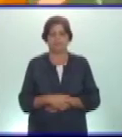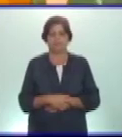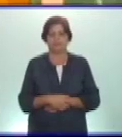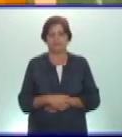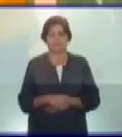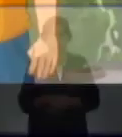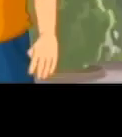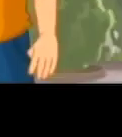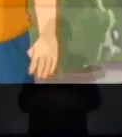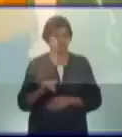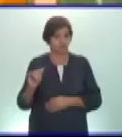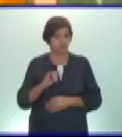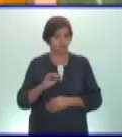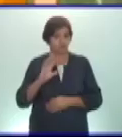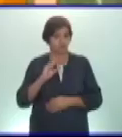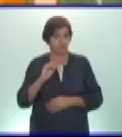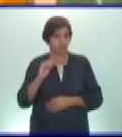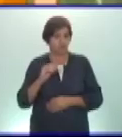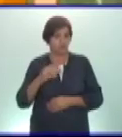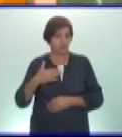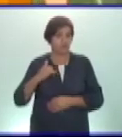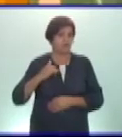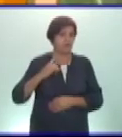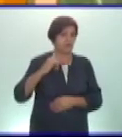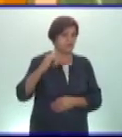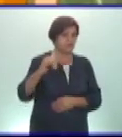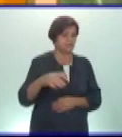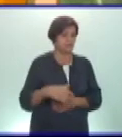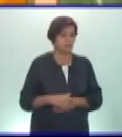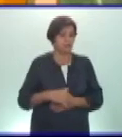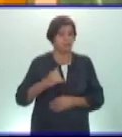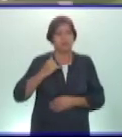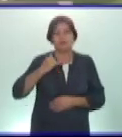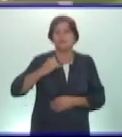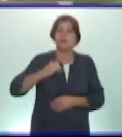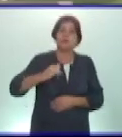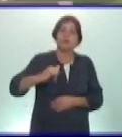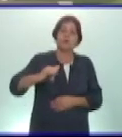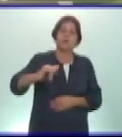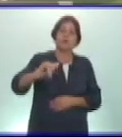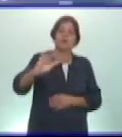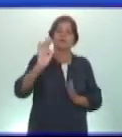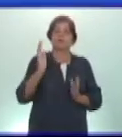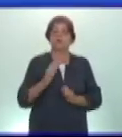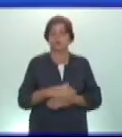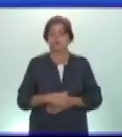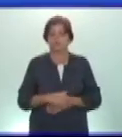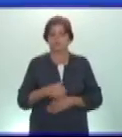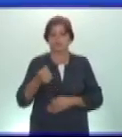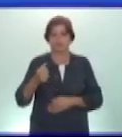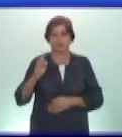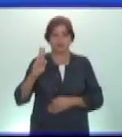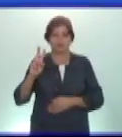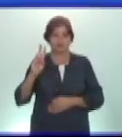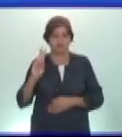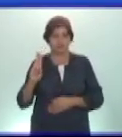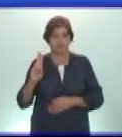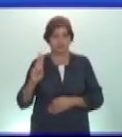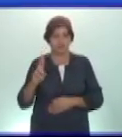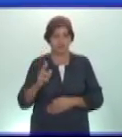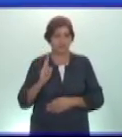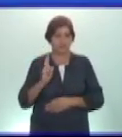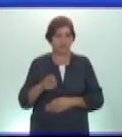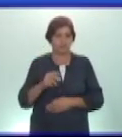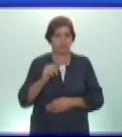No es lo mismo decir está lejos que decir está muy lejos. Los adverbios son modificadores del verbo, de